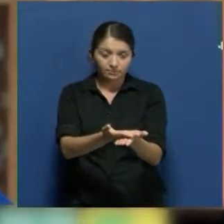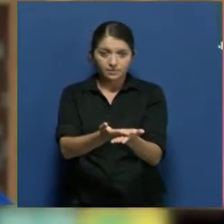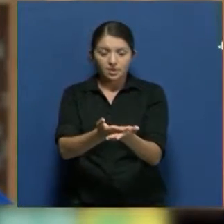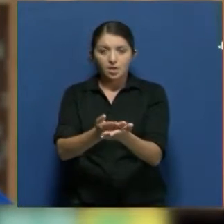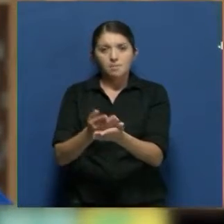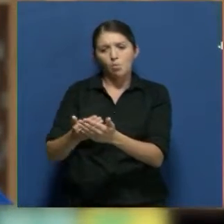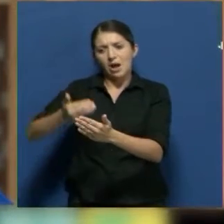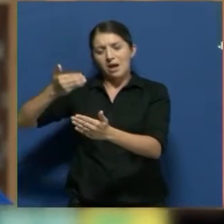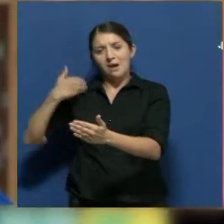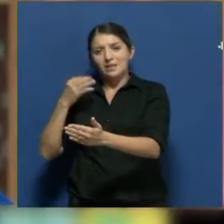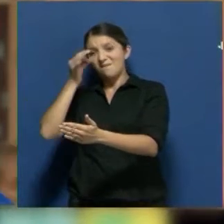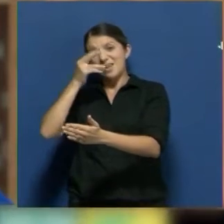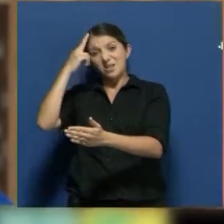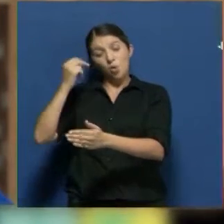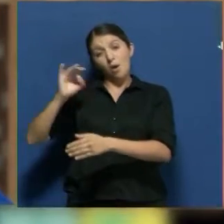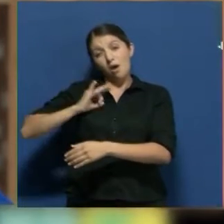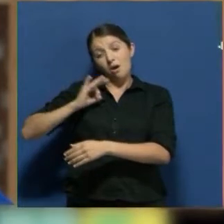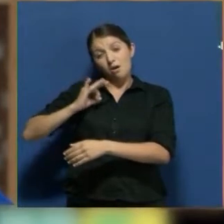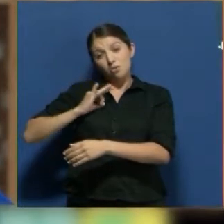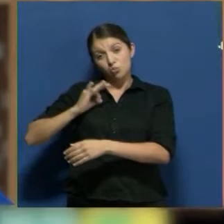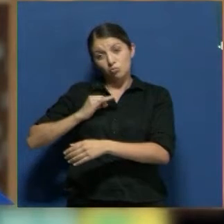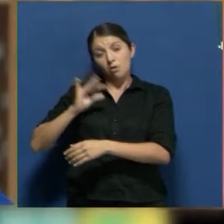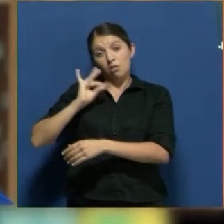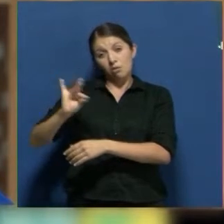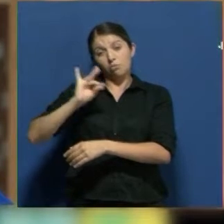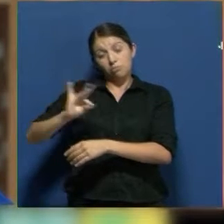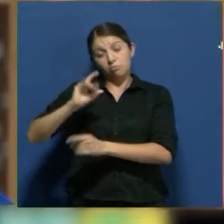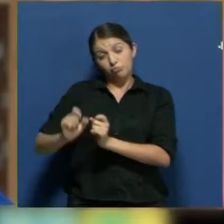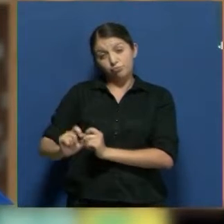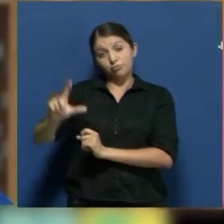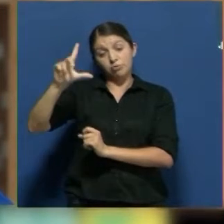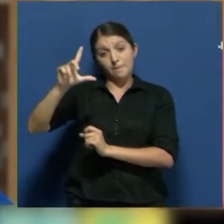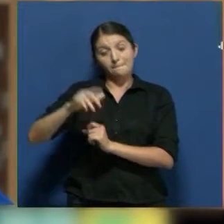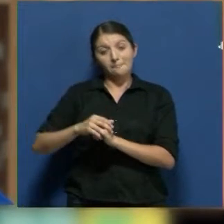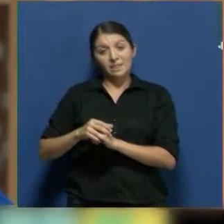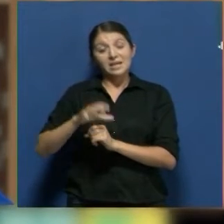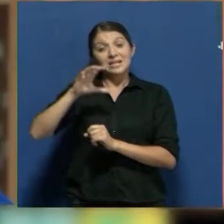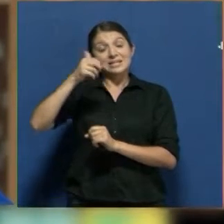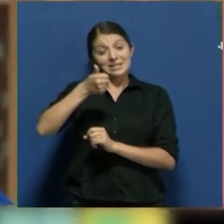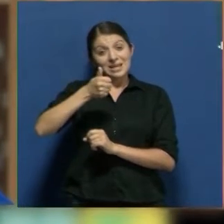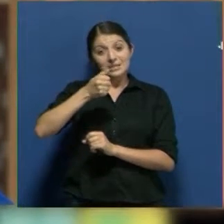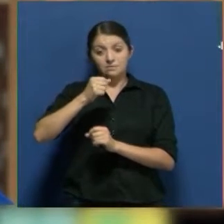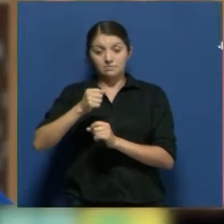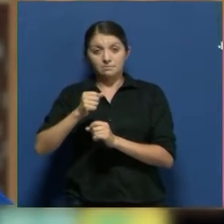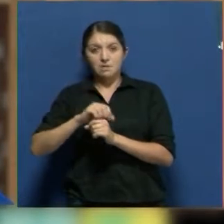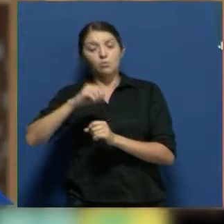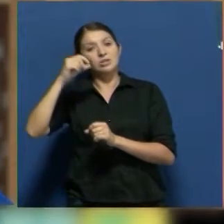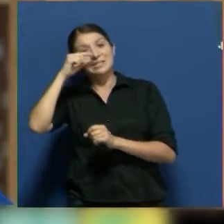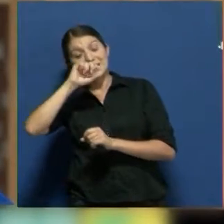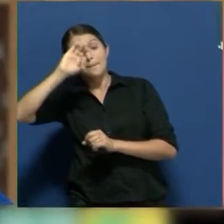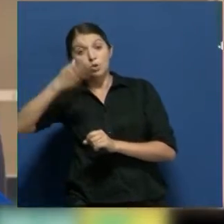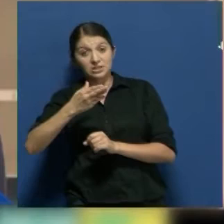29 años a 15 años la cantidad de años en la que se iba a pagar. Aumenta del 6% al 7% la tasa de